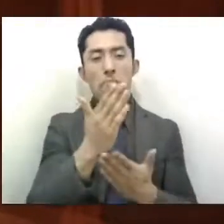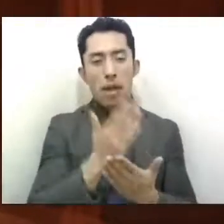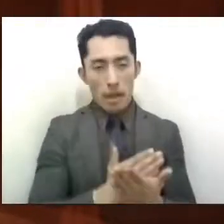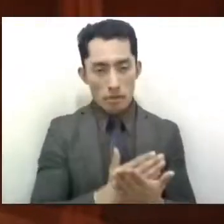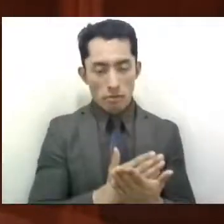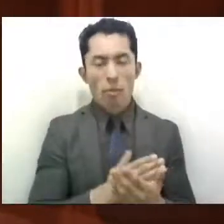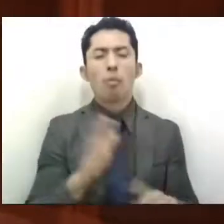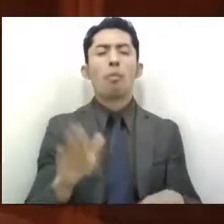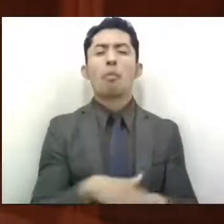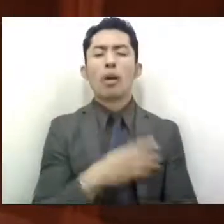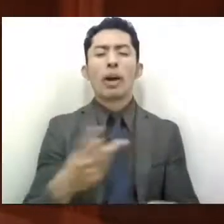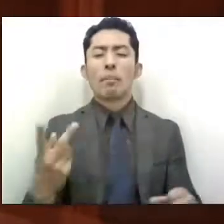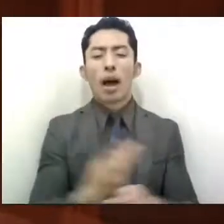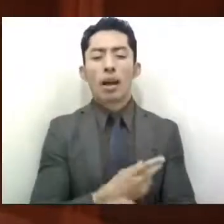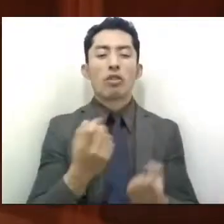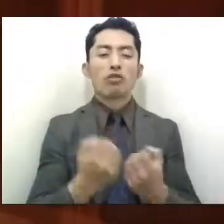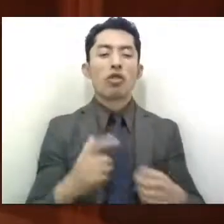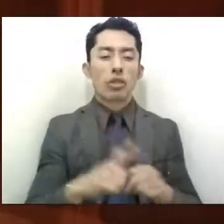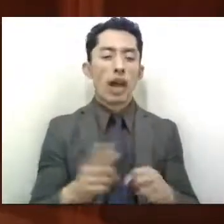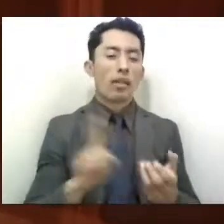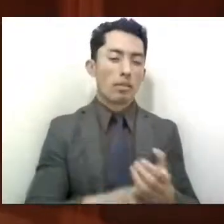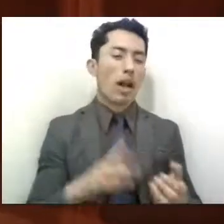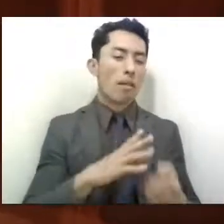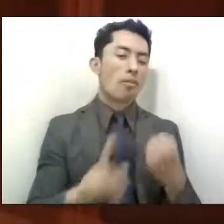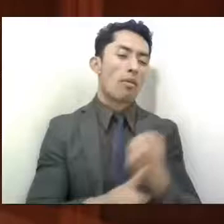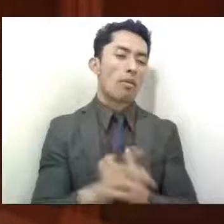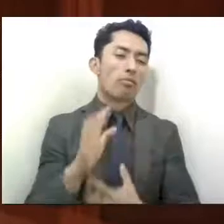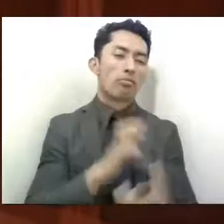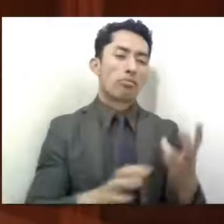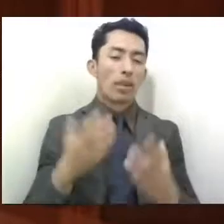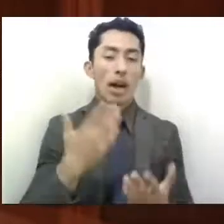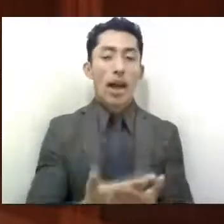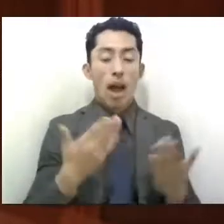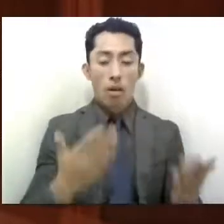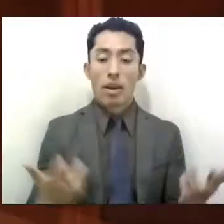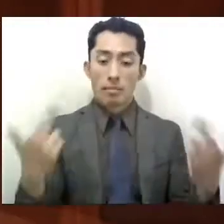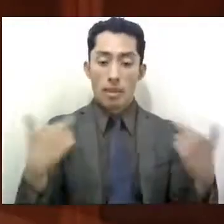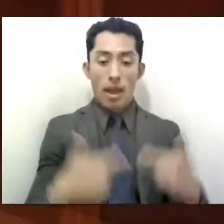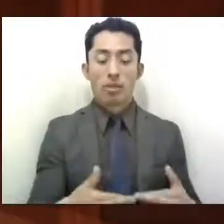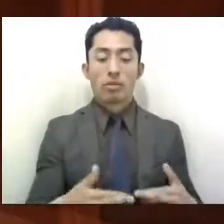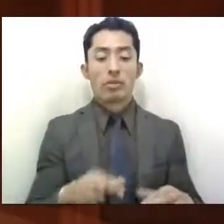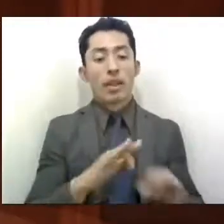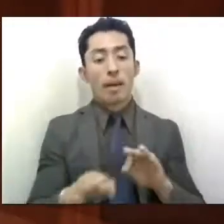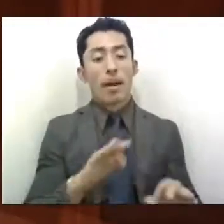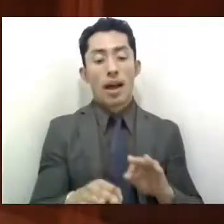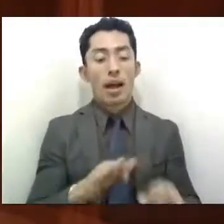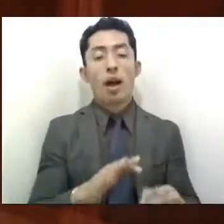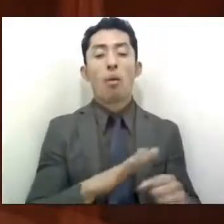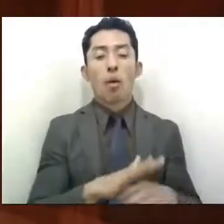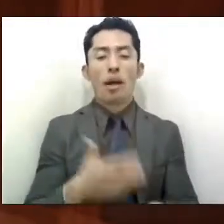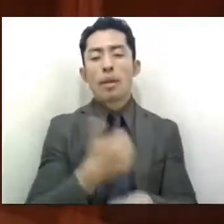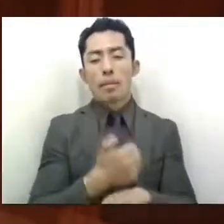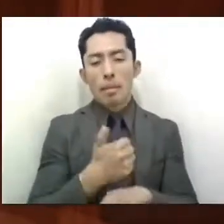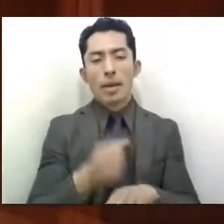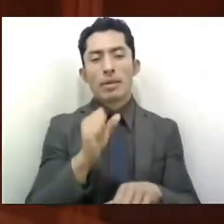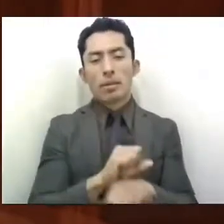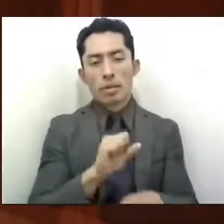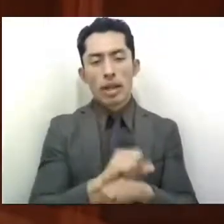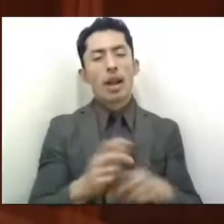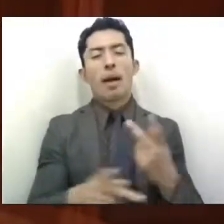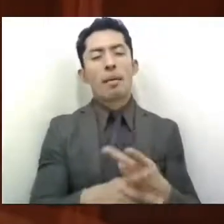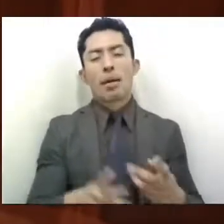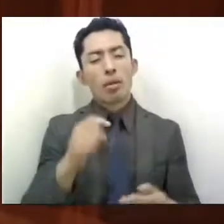social. Ahora quienes ejercen esta profesión, sin importar el nivel escolar, ni tampoco si la escuela es pública o